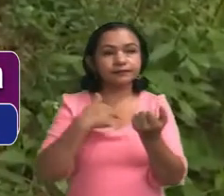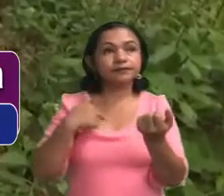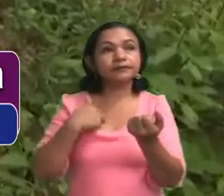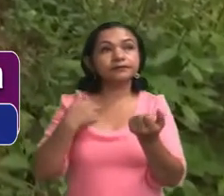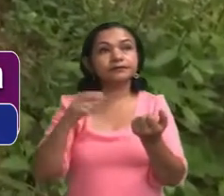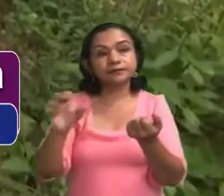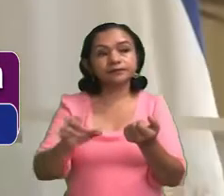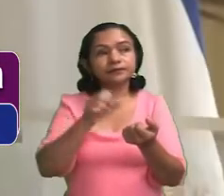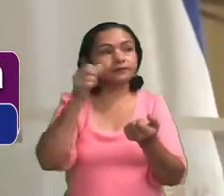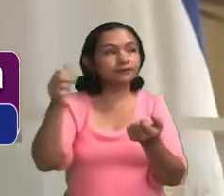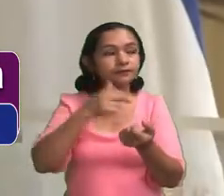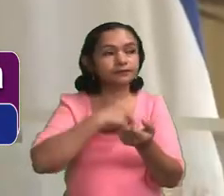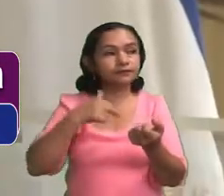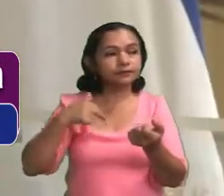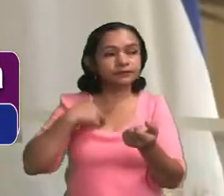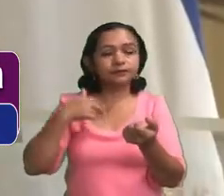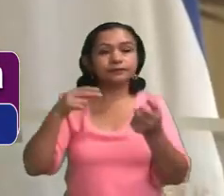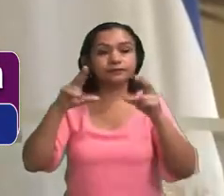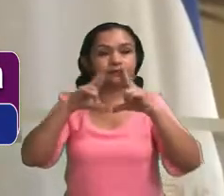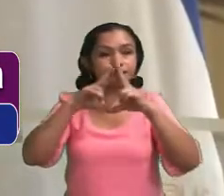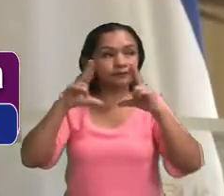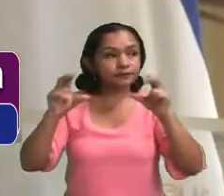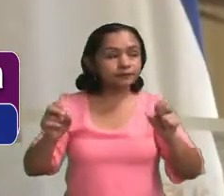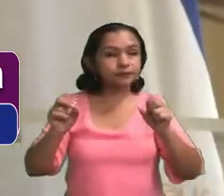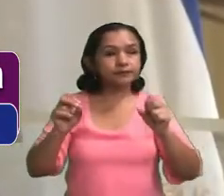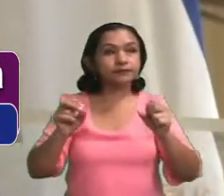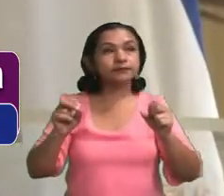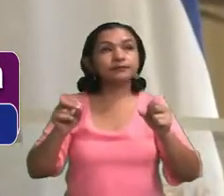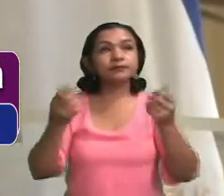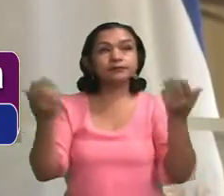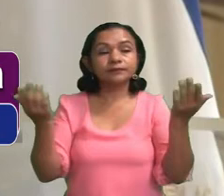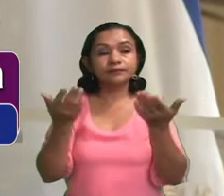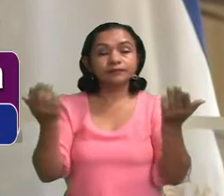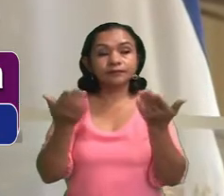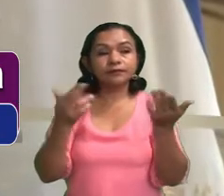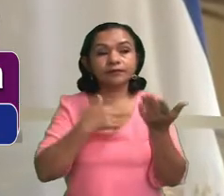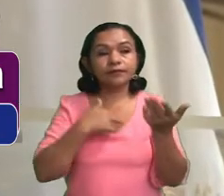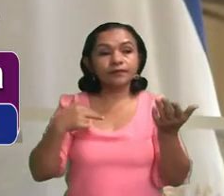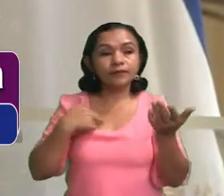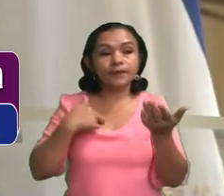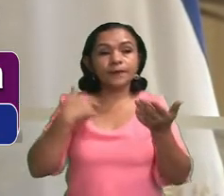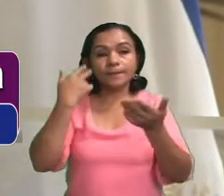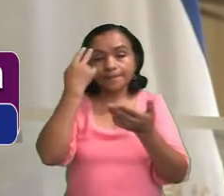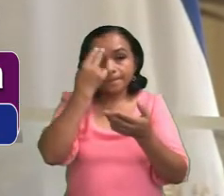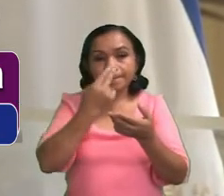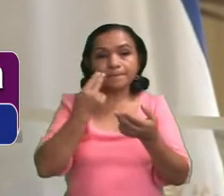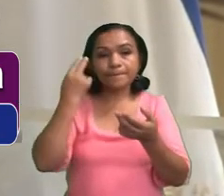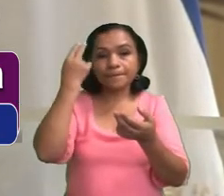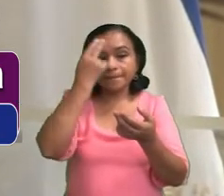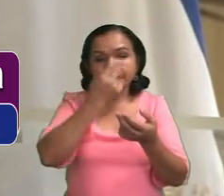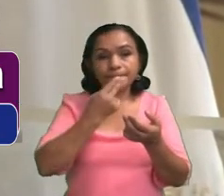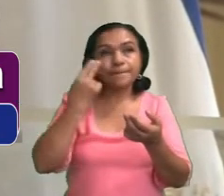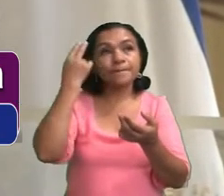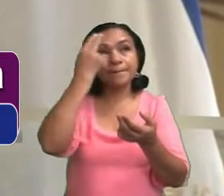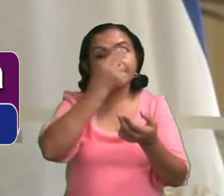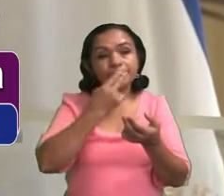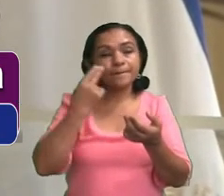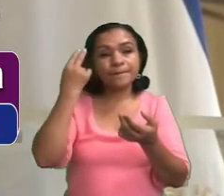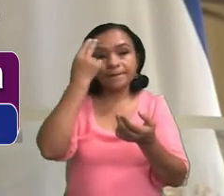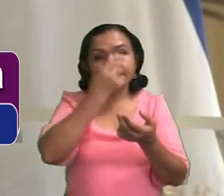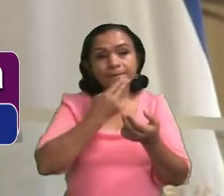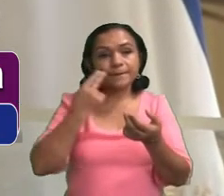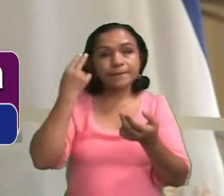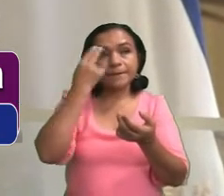y otras que existen en el país. Entonces, lógicamente, fueron consultadas, y el hecho